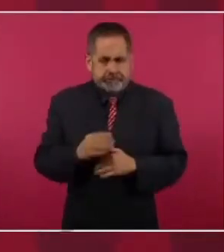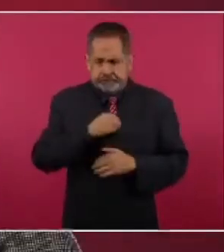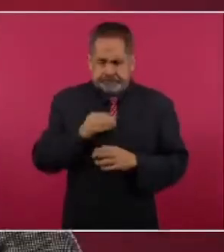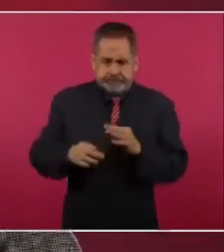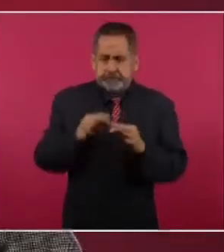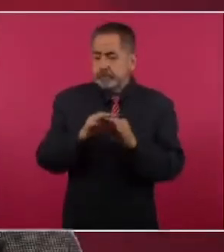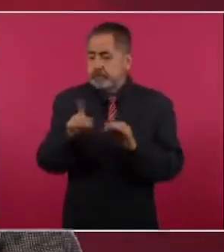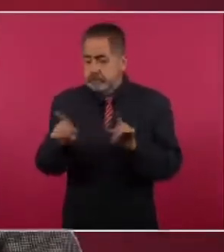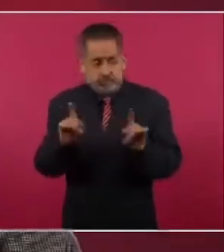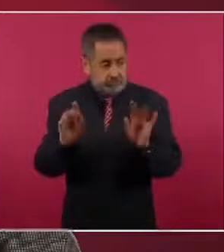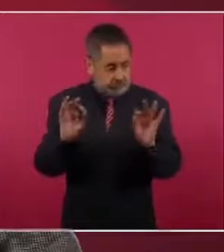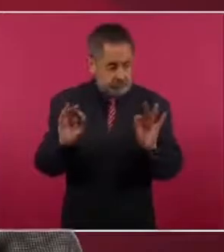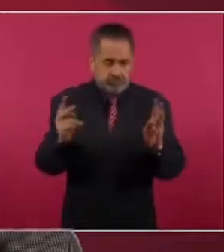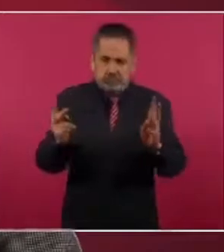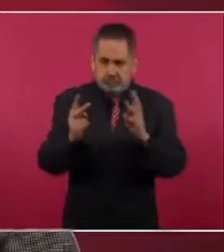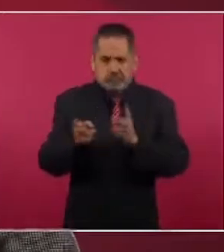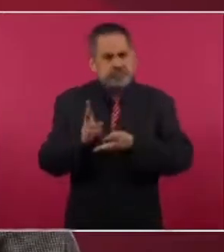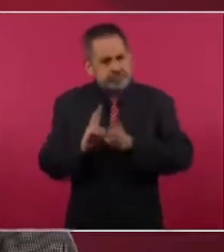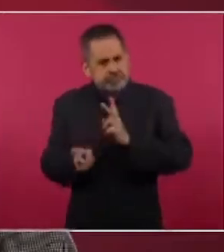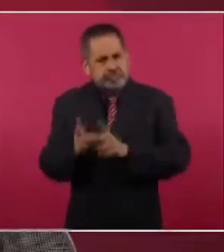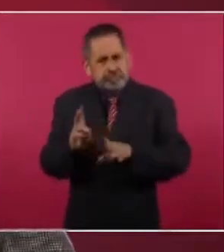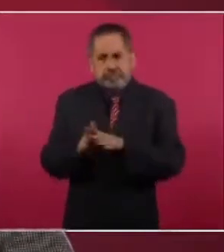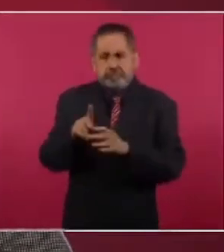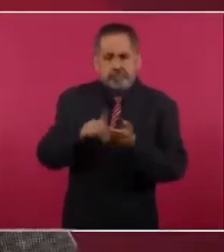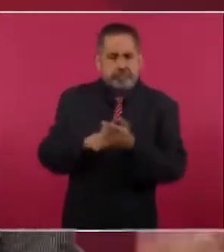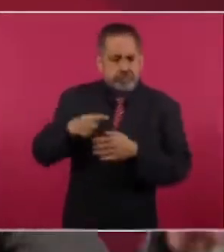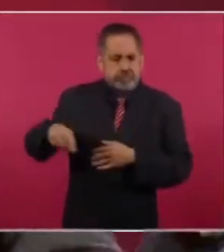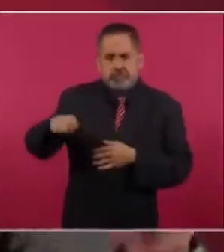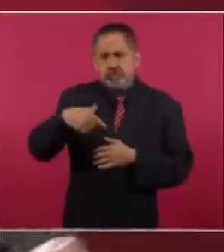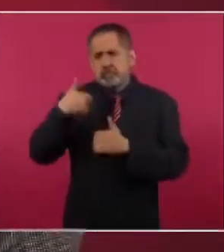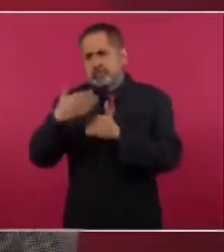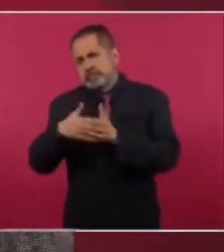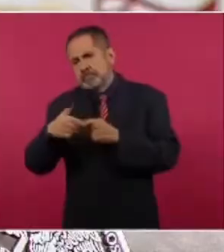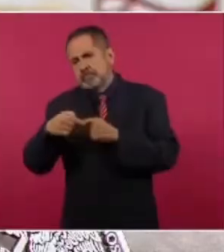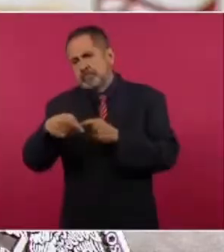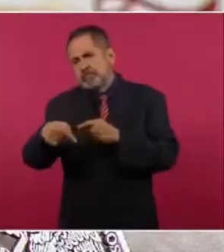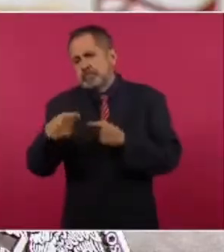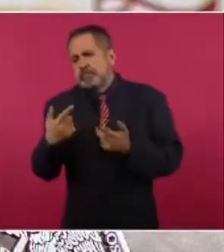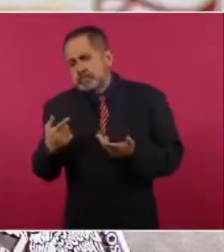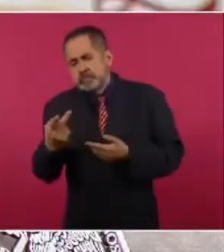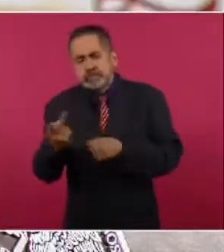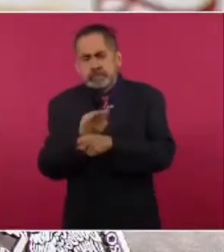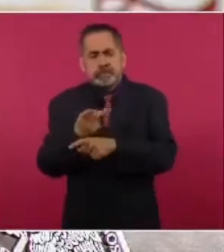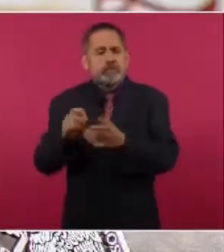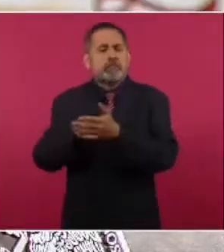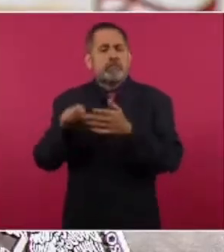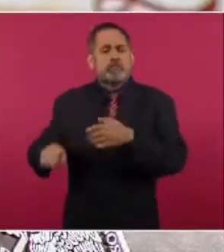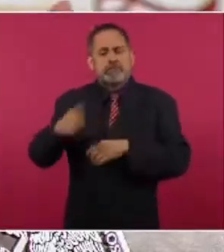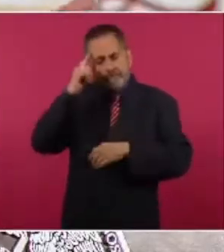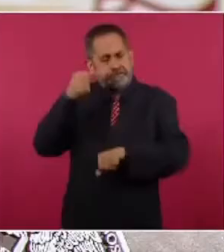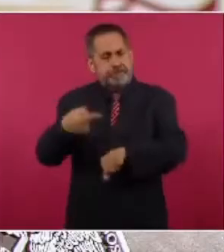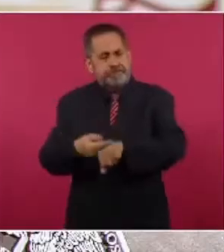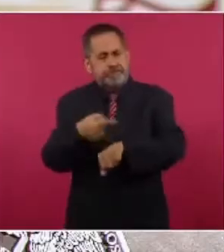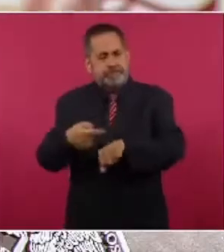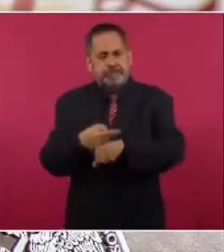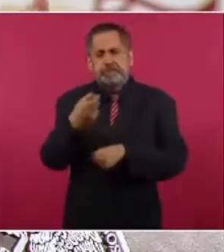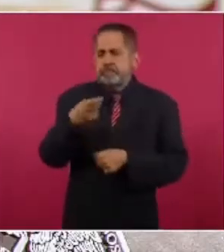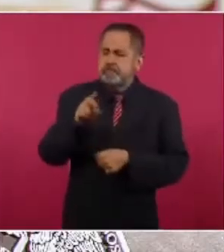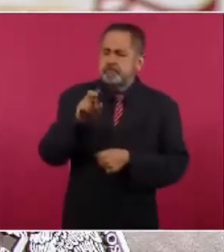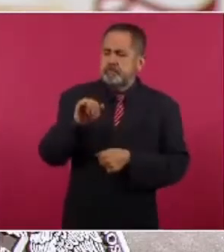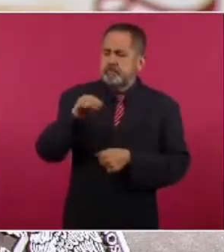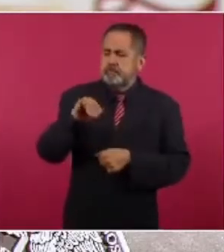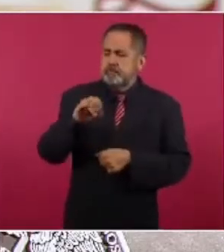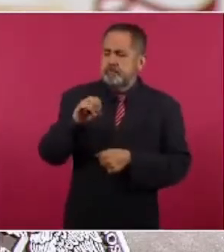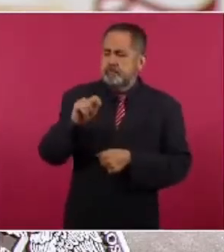esa situación. Y hablamos de cosas que venían manifestándose, por ejemplo, las quimioterapias famosas, que ya es uno